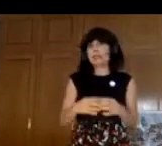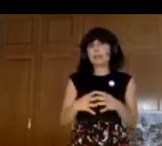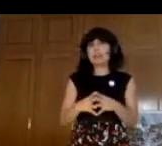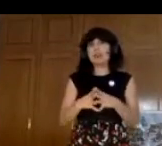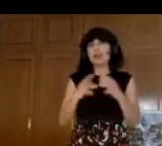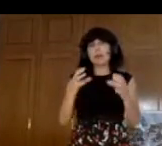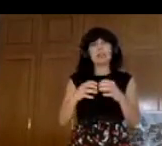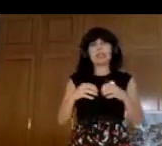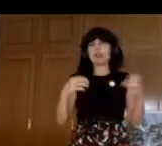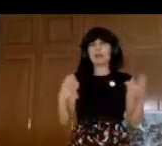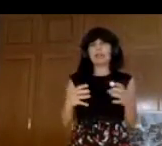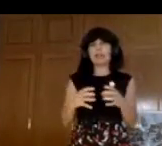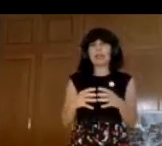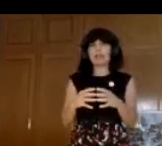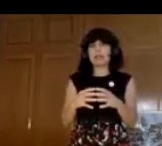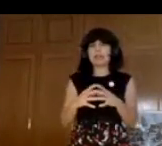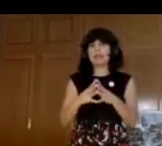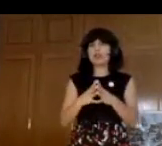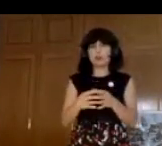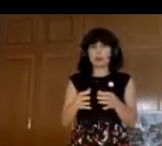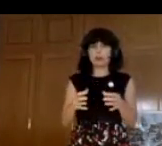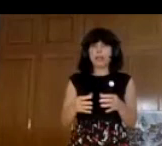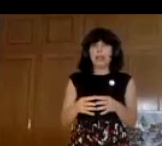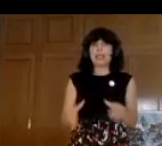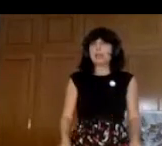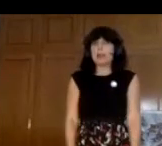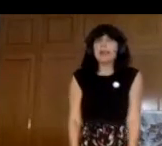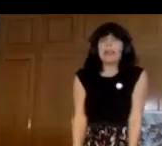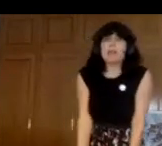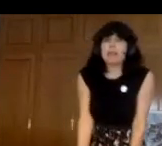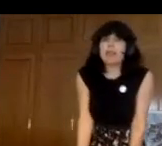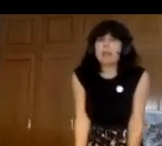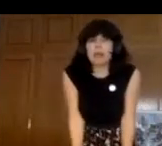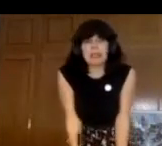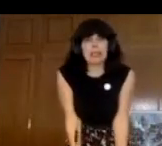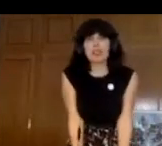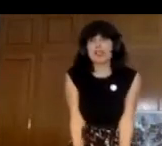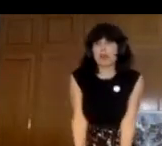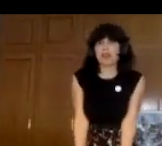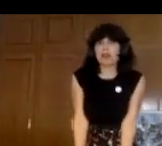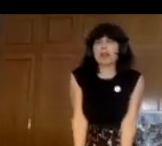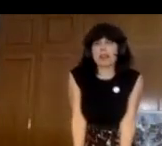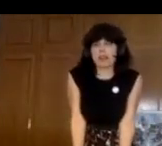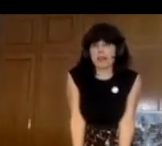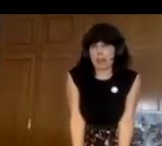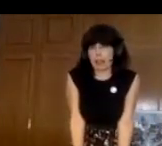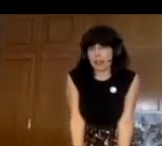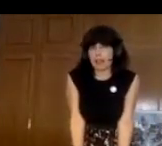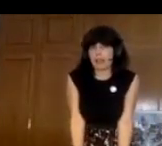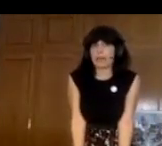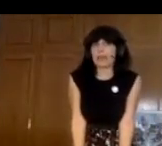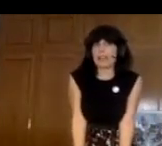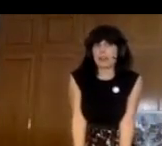en ese momento el blog ya se convierte en una herramienta de uso común. En España realmente el blog hasta el año 2008 no entra con fuerza.